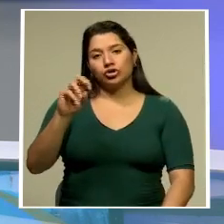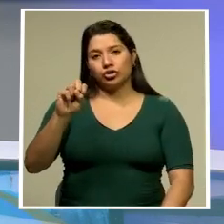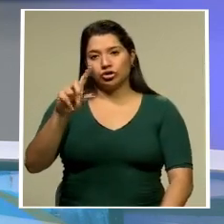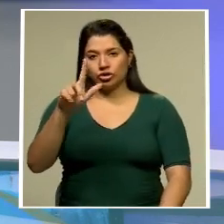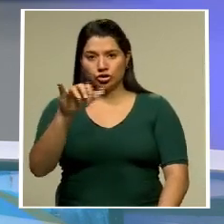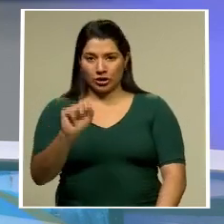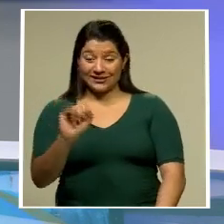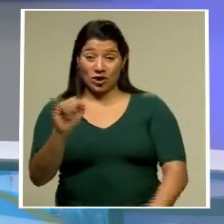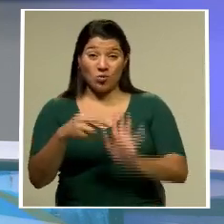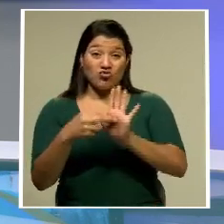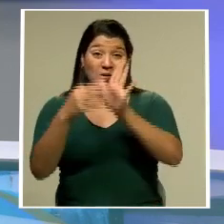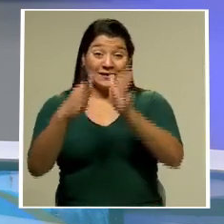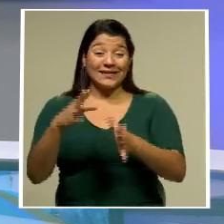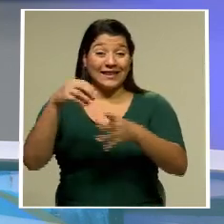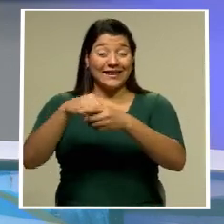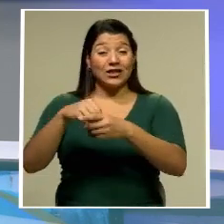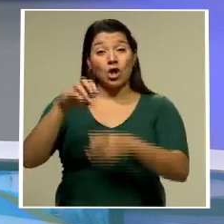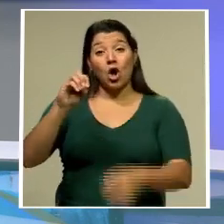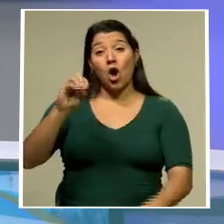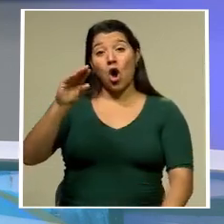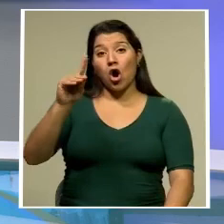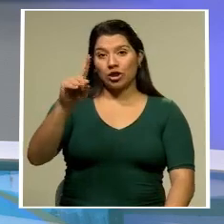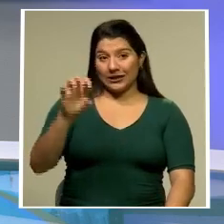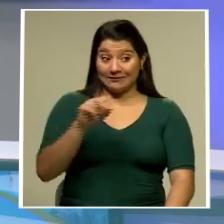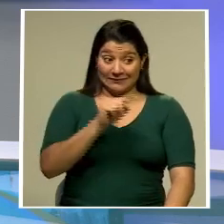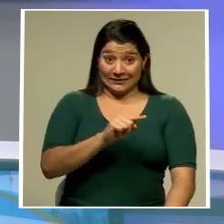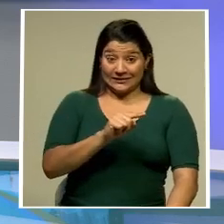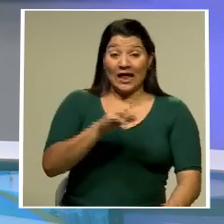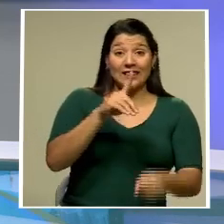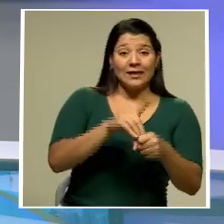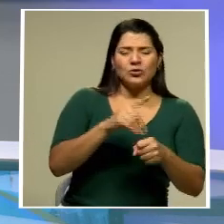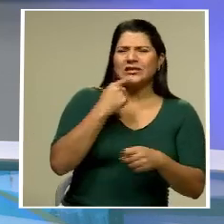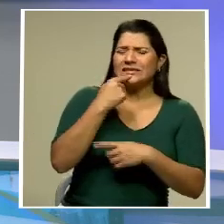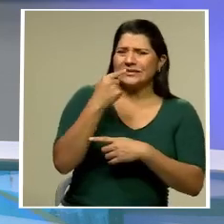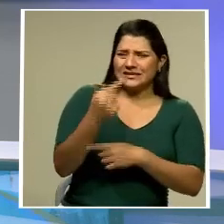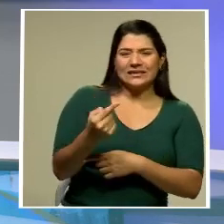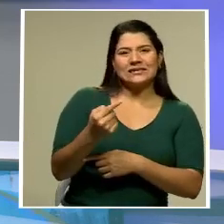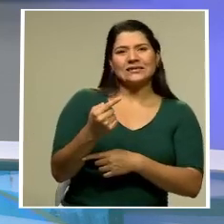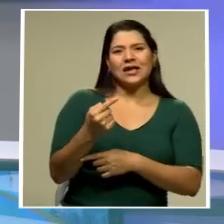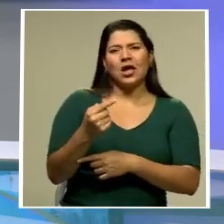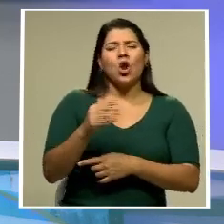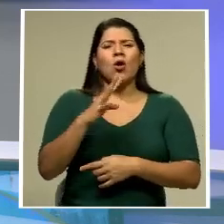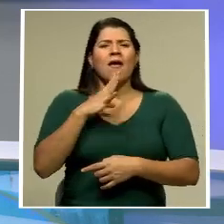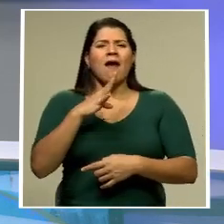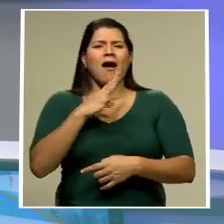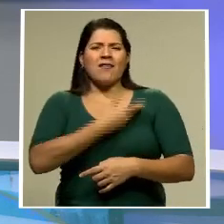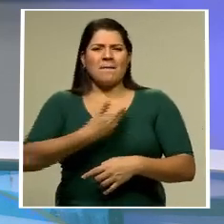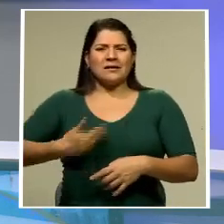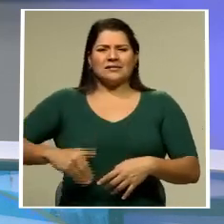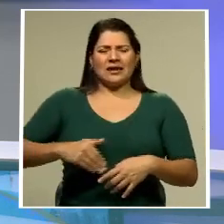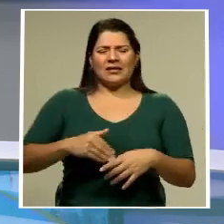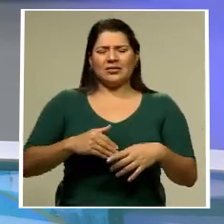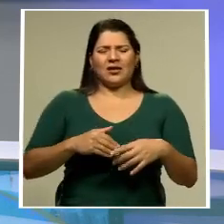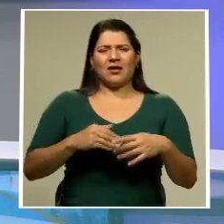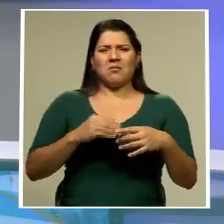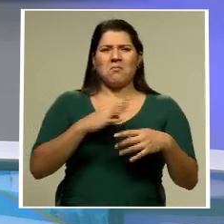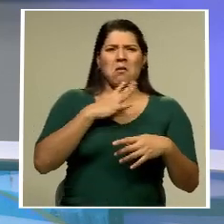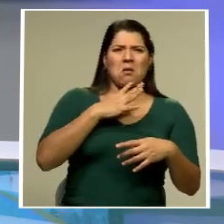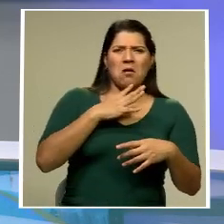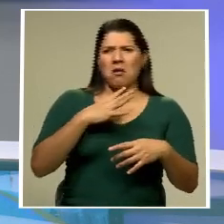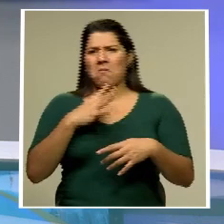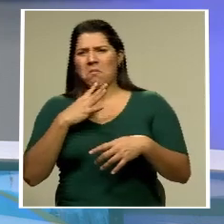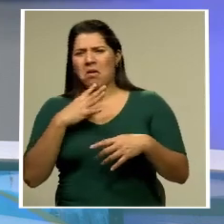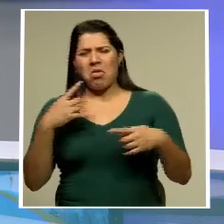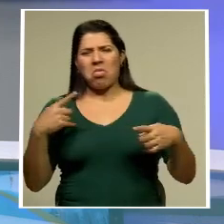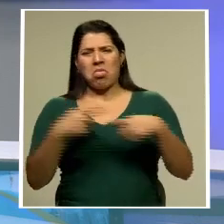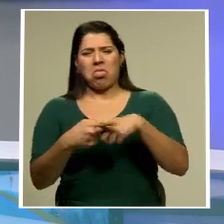OCDE. Hernández calificó además como incoherente el discurso de Carlos Alvarado y su forma